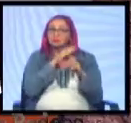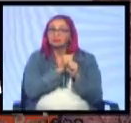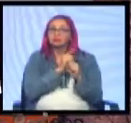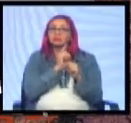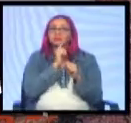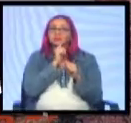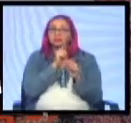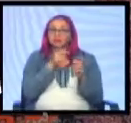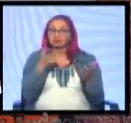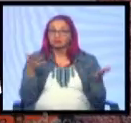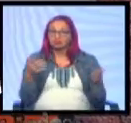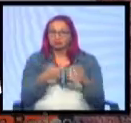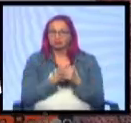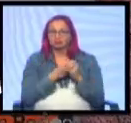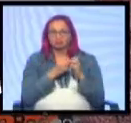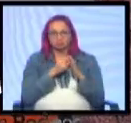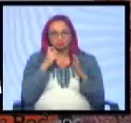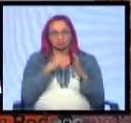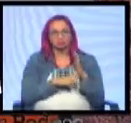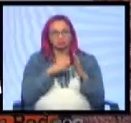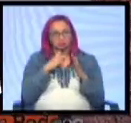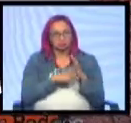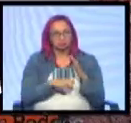es muy duro,